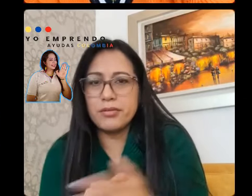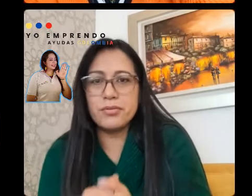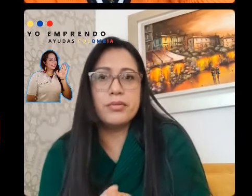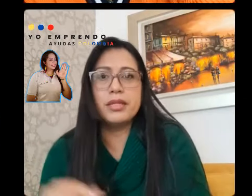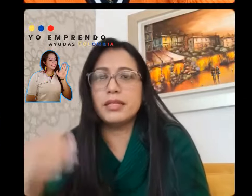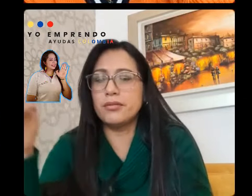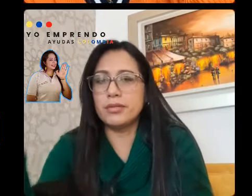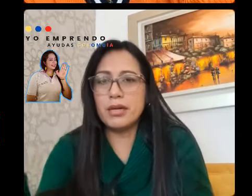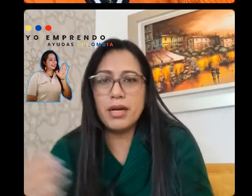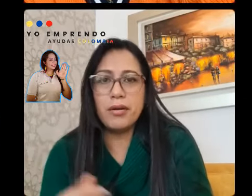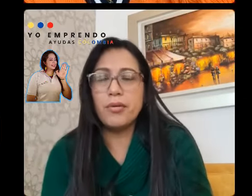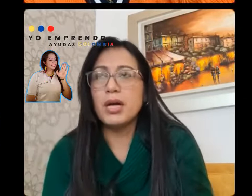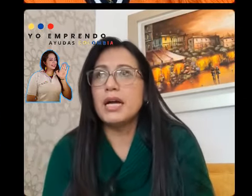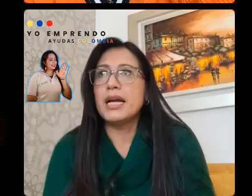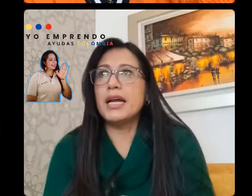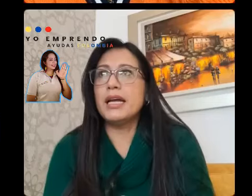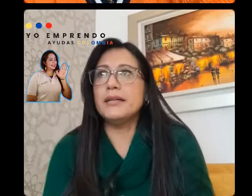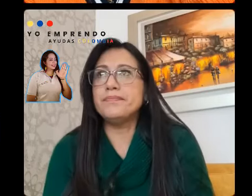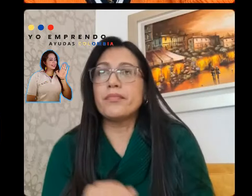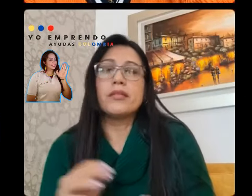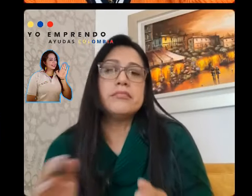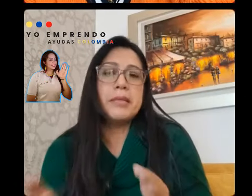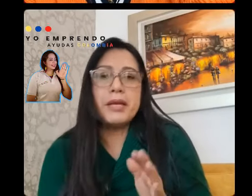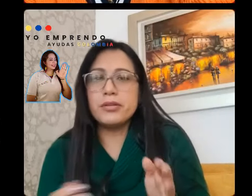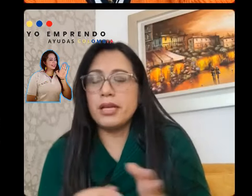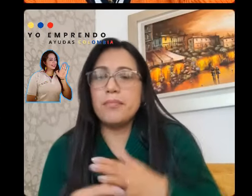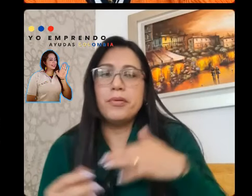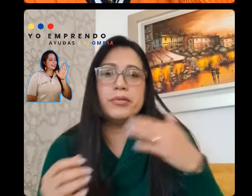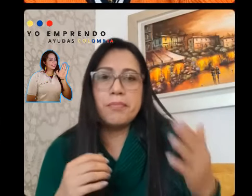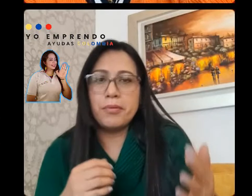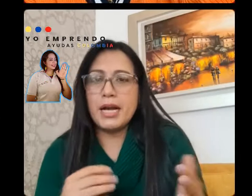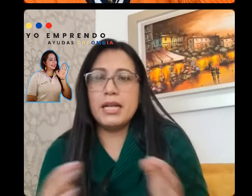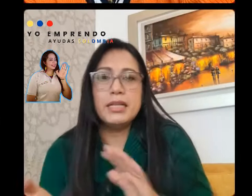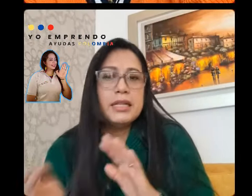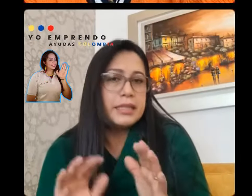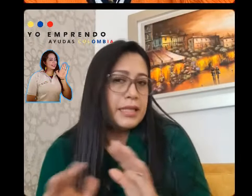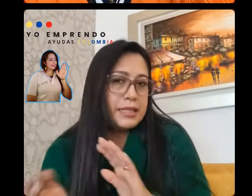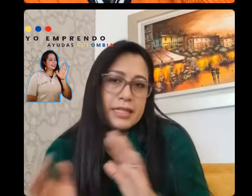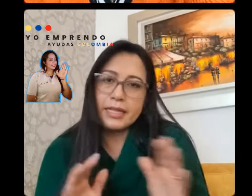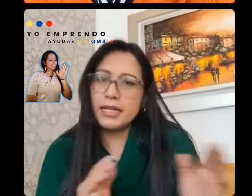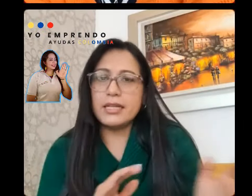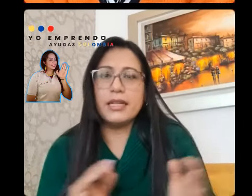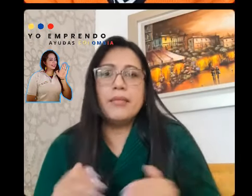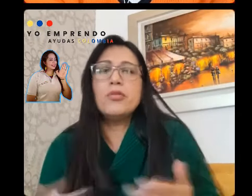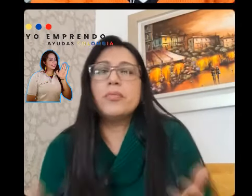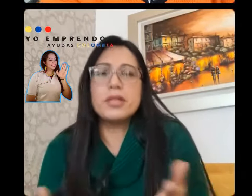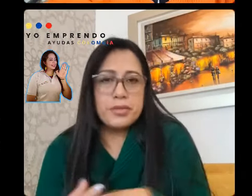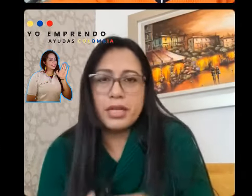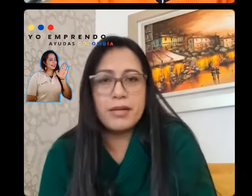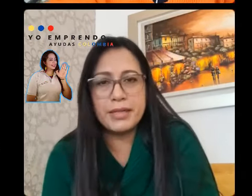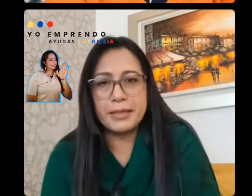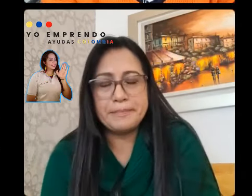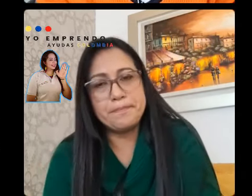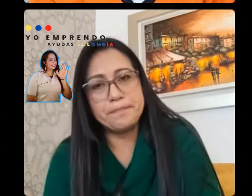está haciendo la consulta tiene un trabajo de medio tiempo temporal debe estar tranquila que no por eso se le va a